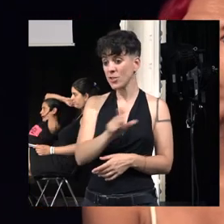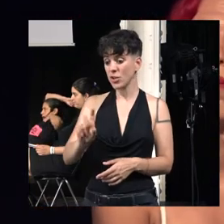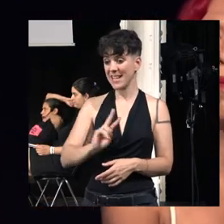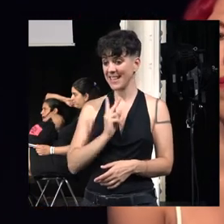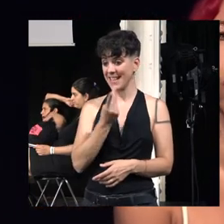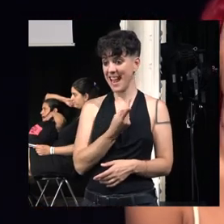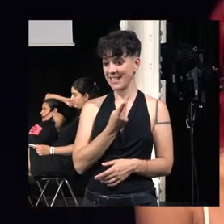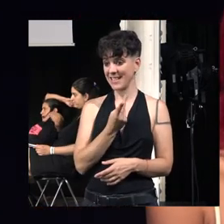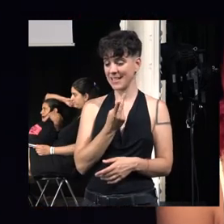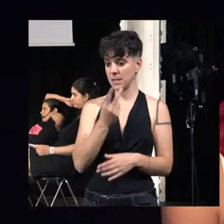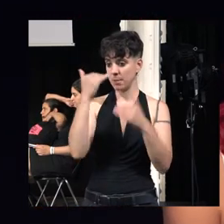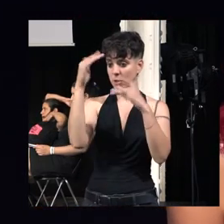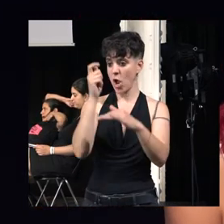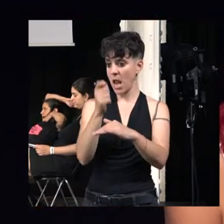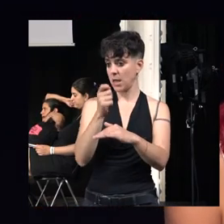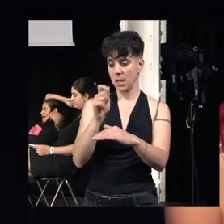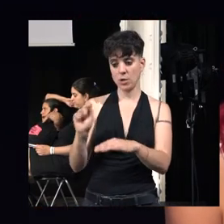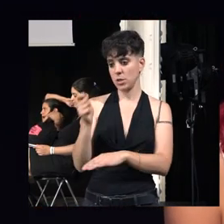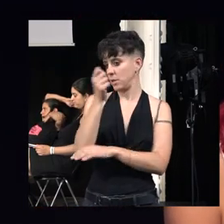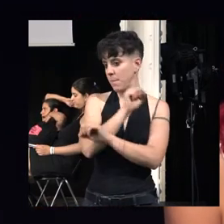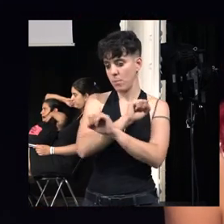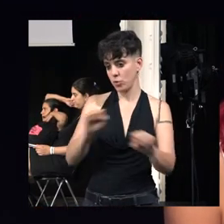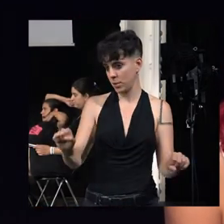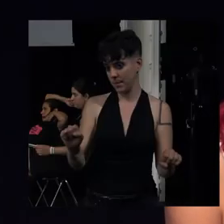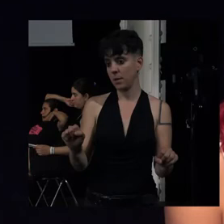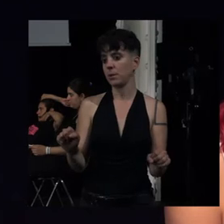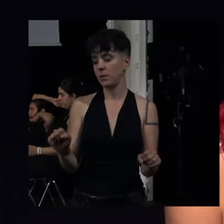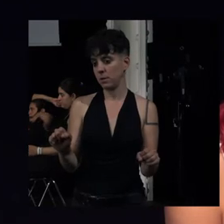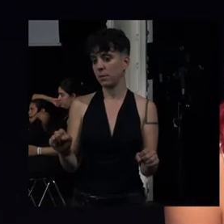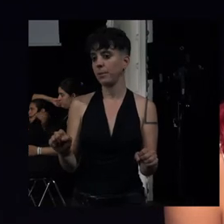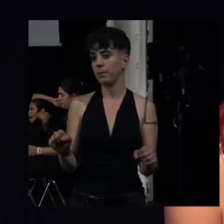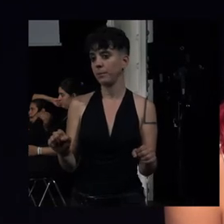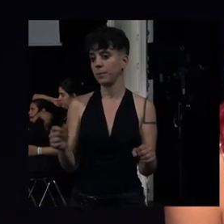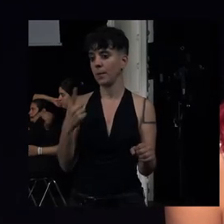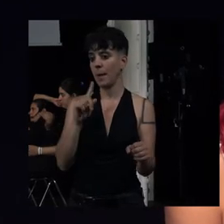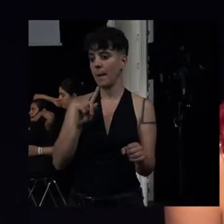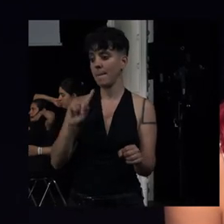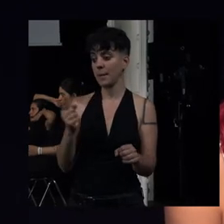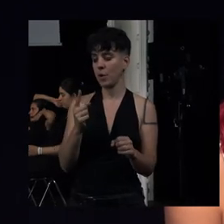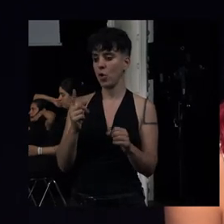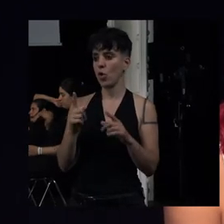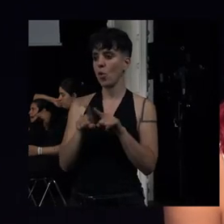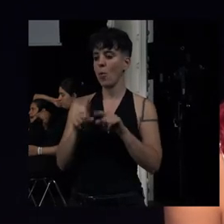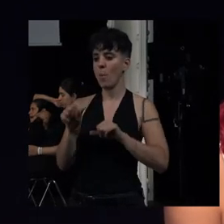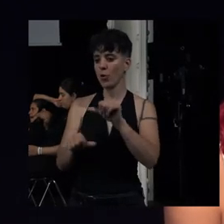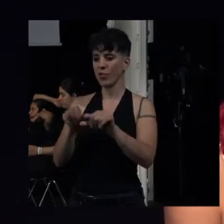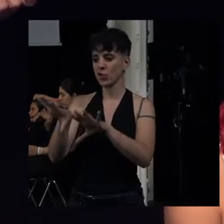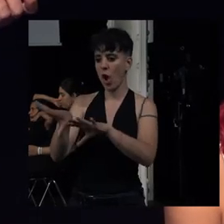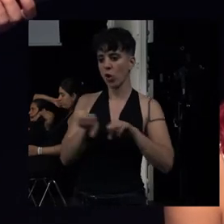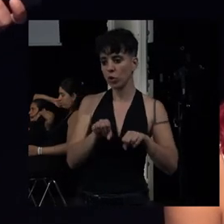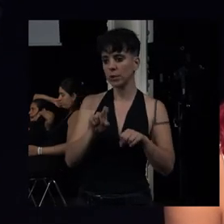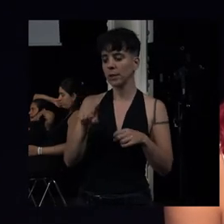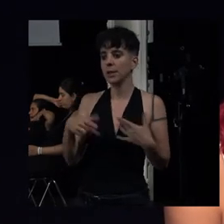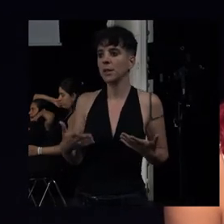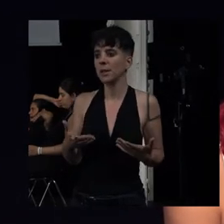conseguir alquileres después de que salía del primer proceso de acogida. ¿Y qué hacíamos?